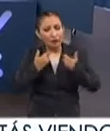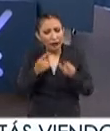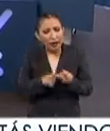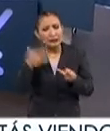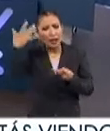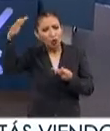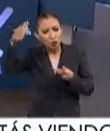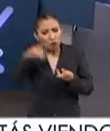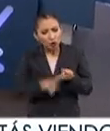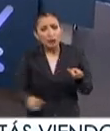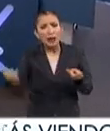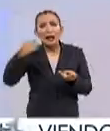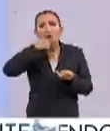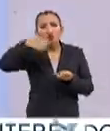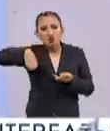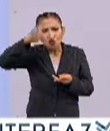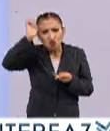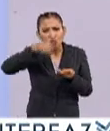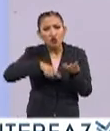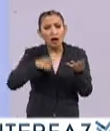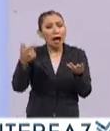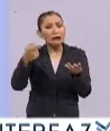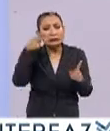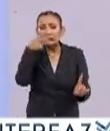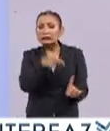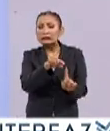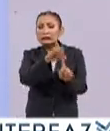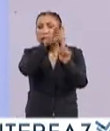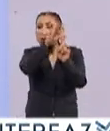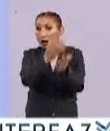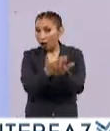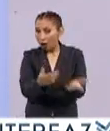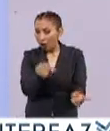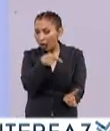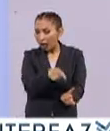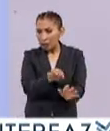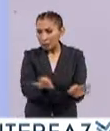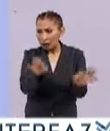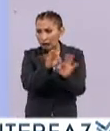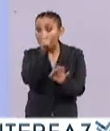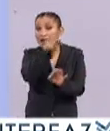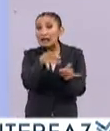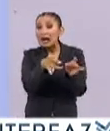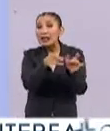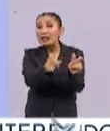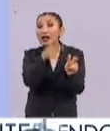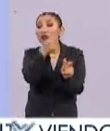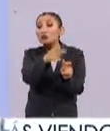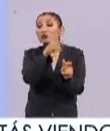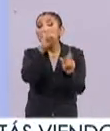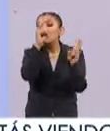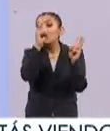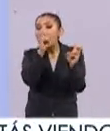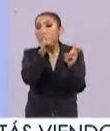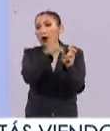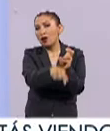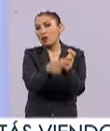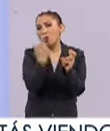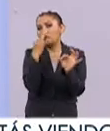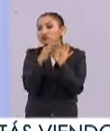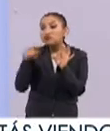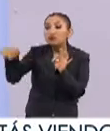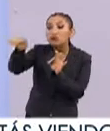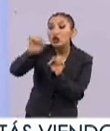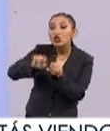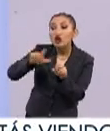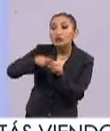para adultos mayores, haciendo énfasis hoy día en la calidad de esos programas respecto a su pertinencia